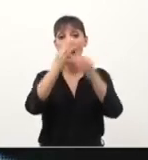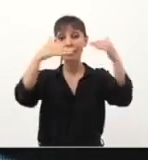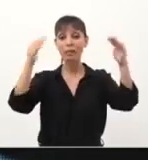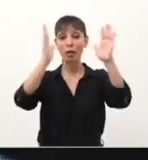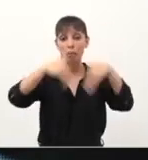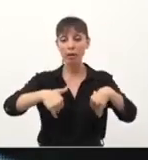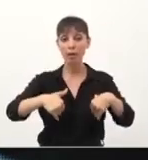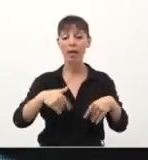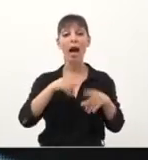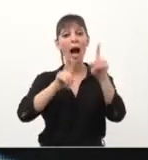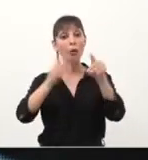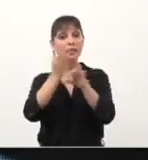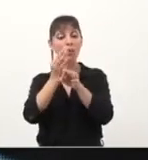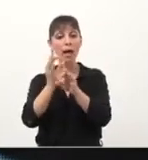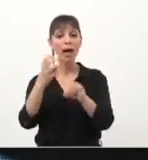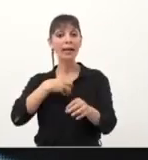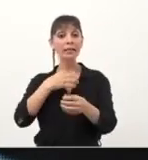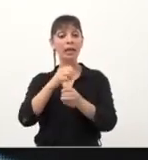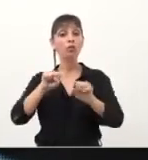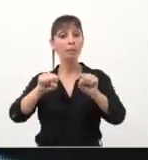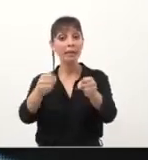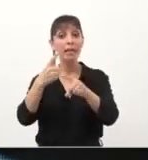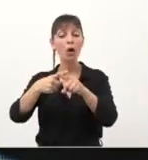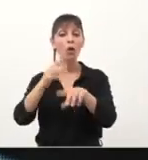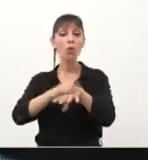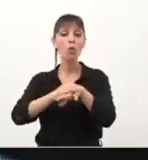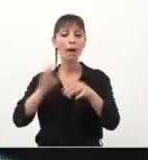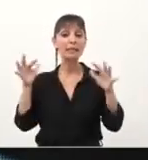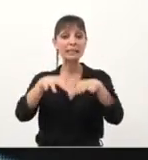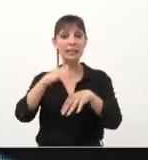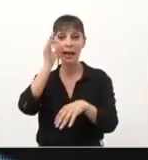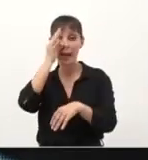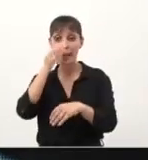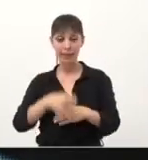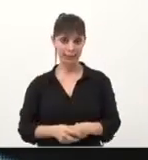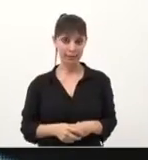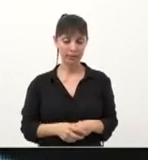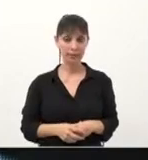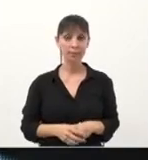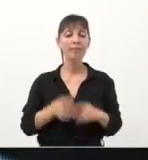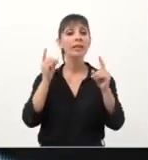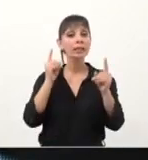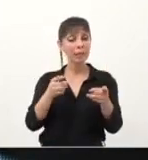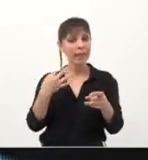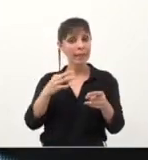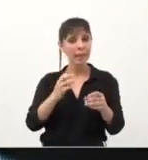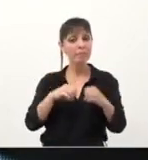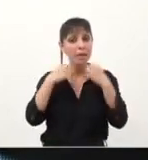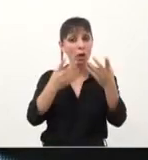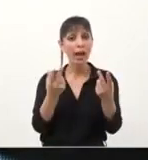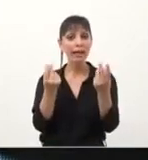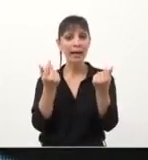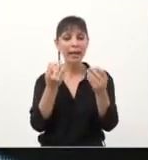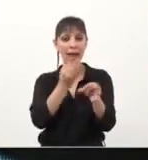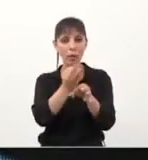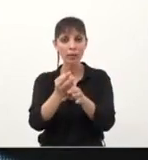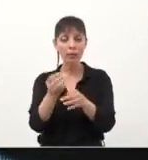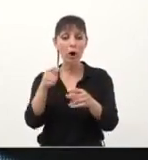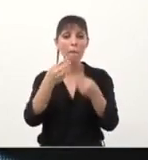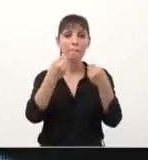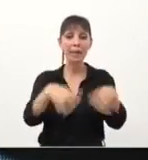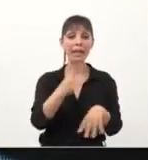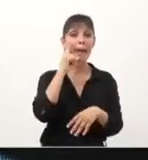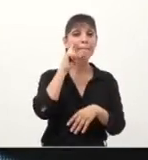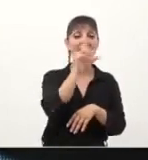por ratas. Esto hay que resolverlo de forma urgente. Vamos a aplicar un tablero de escuelas seguras. También vamos a mejorar la calidad educativa. Hoy los chicos pierden 1.500 horas de